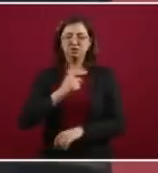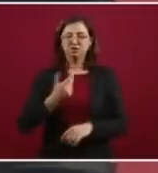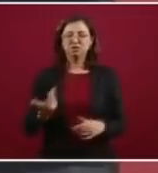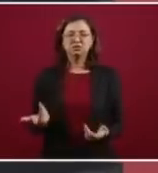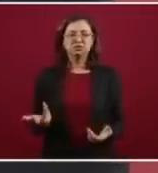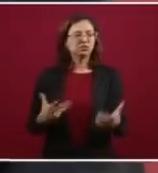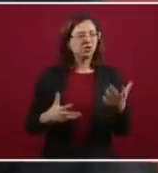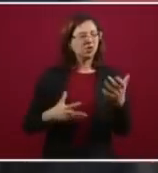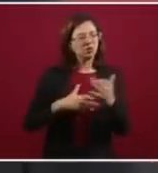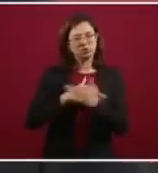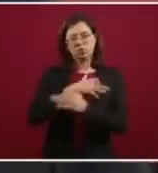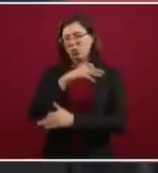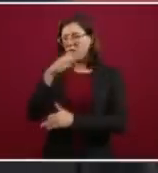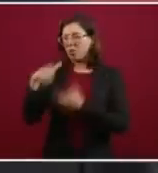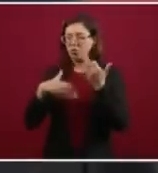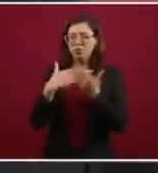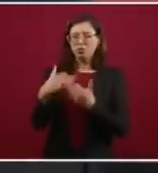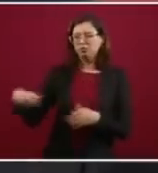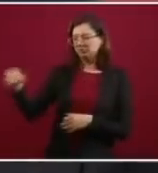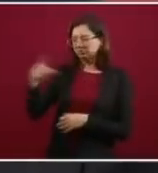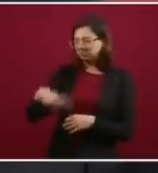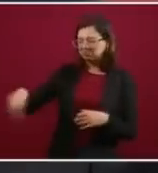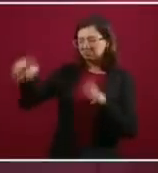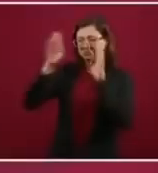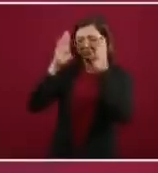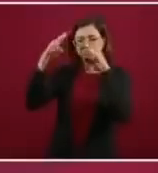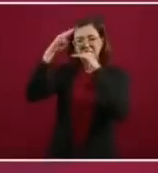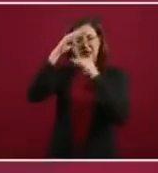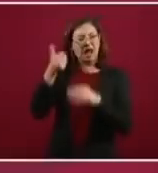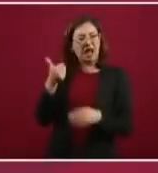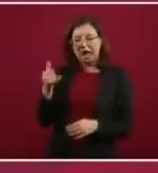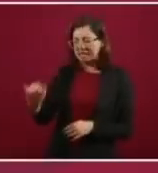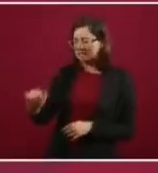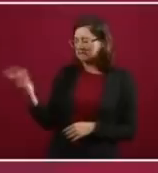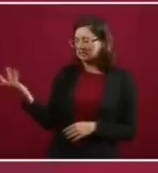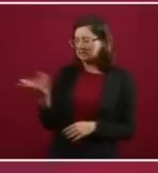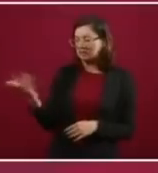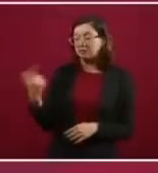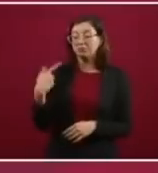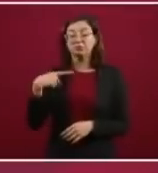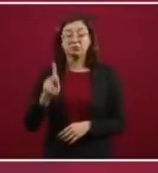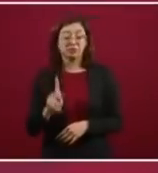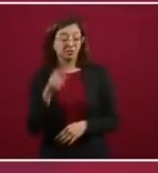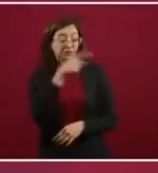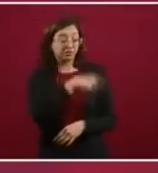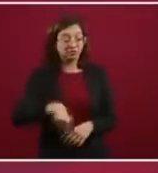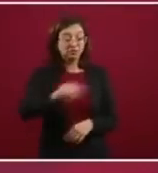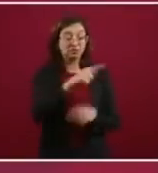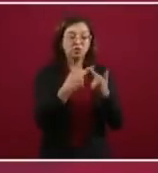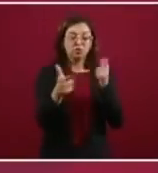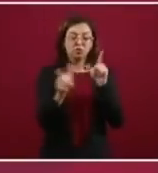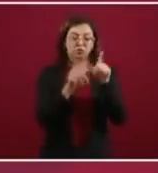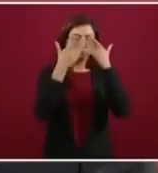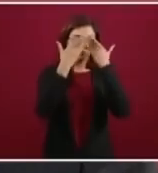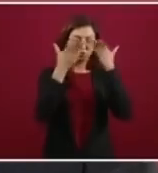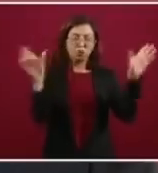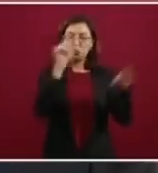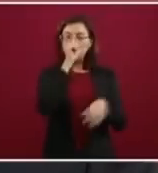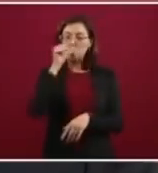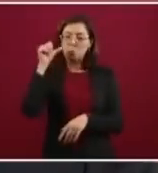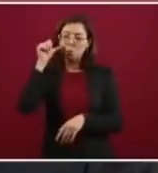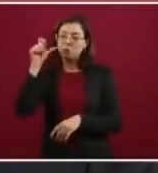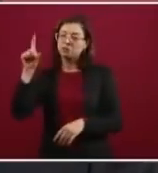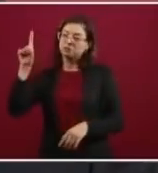y se pensó, triunfa el movimiento liberal, entra triunfante Juárez,